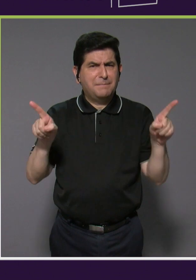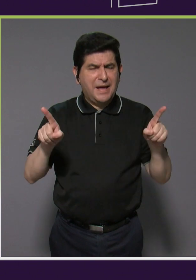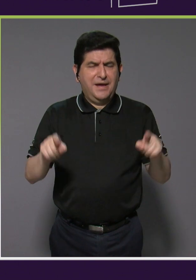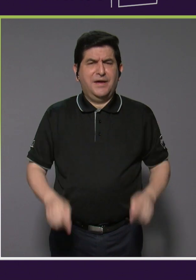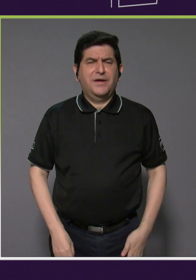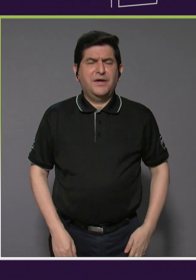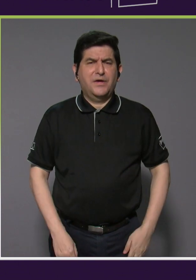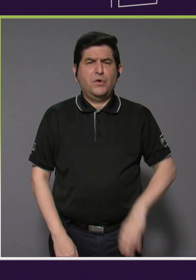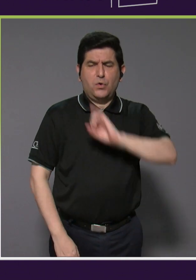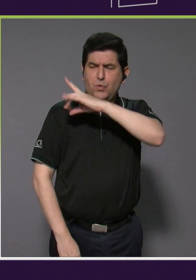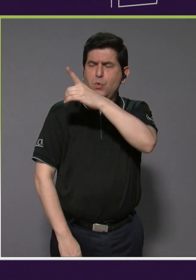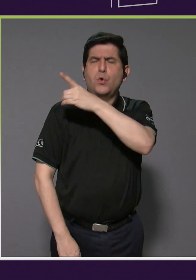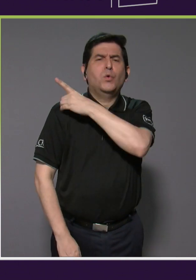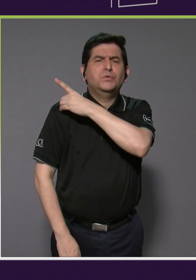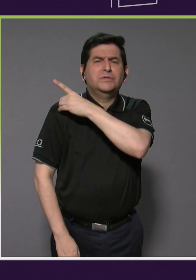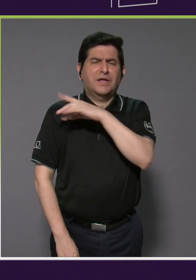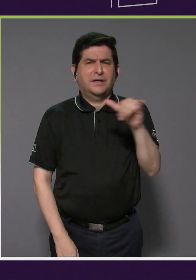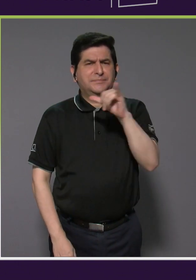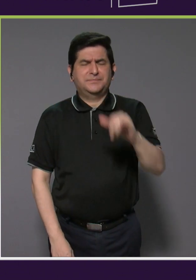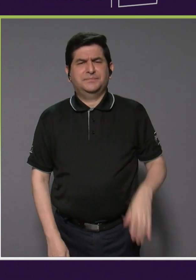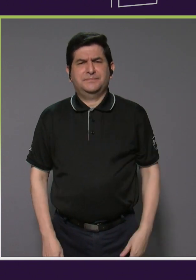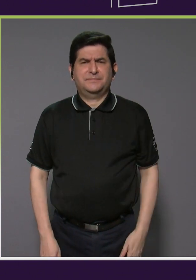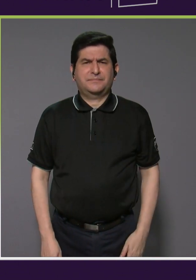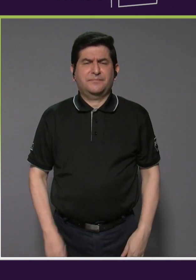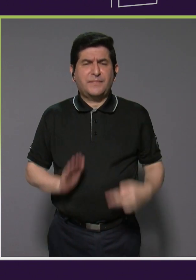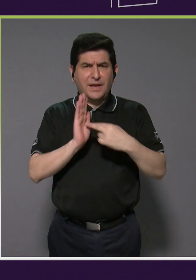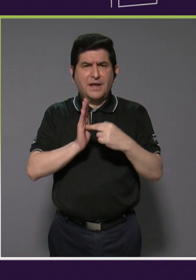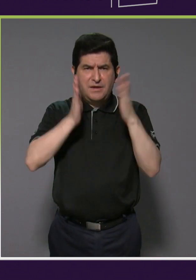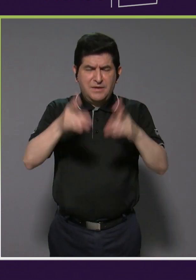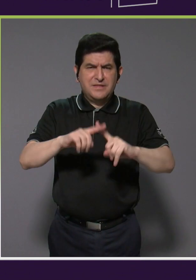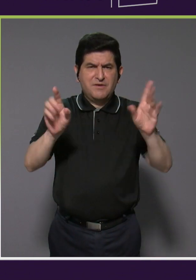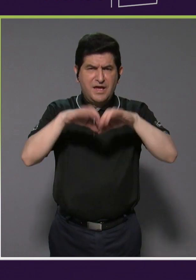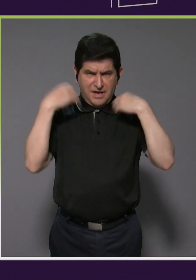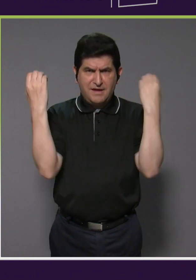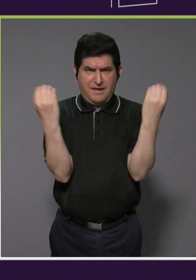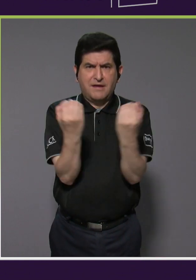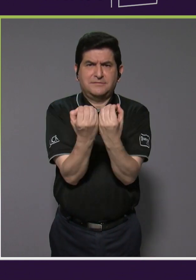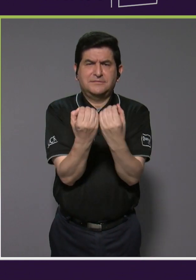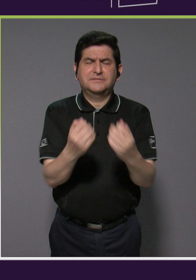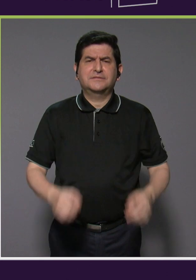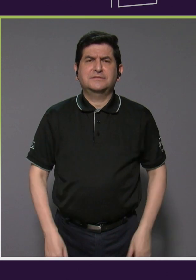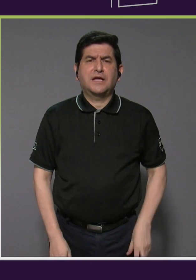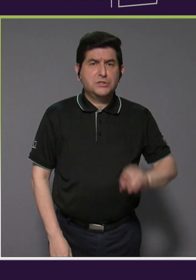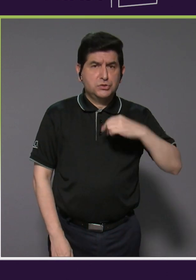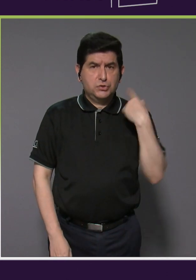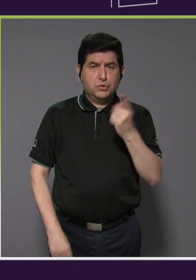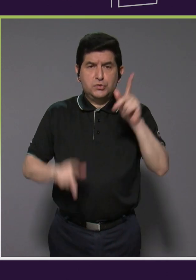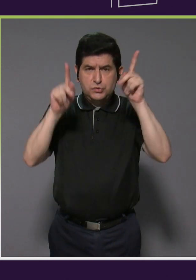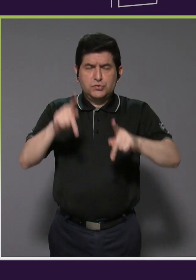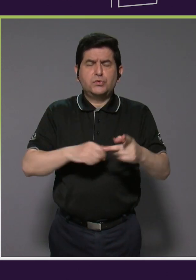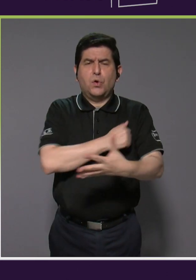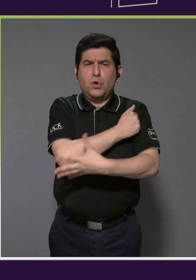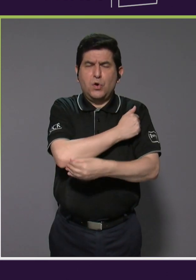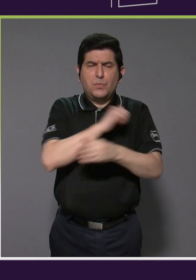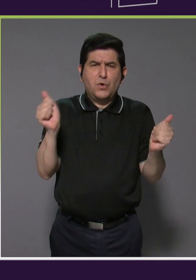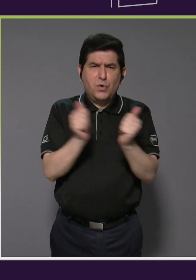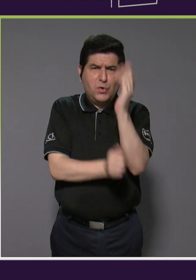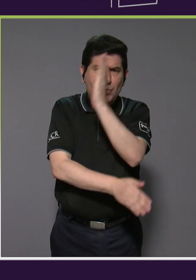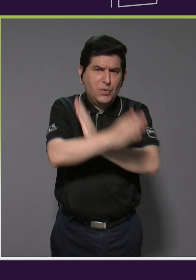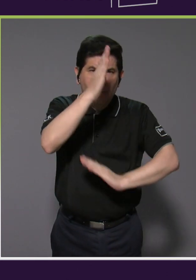desde la Junta Directiva, ¿verdad?, que hay representación de varias organizaciones, no solo las personas pobres con